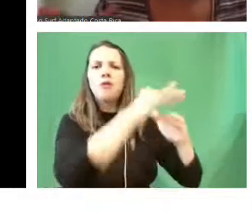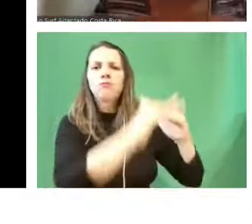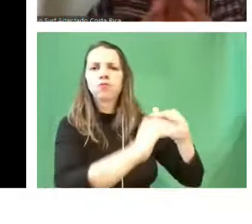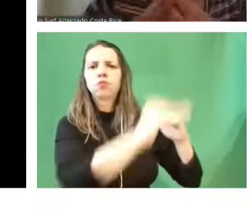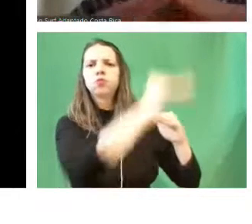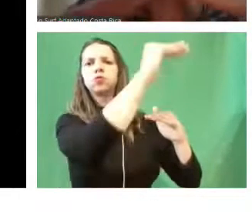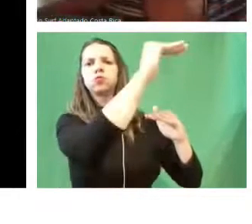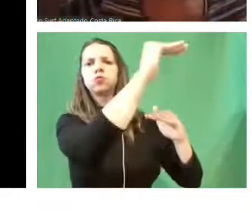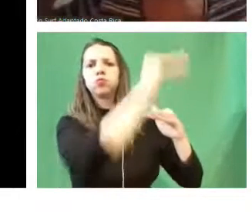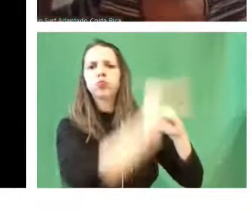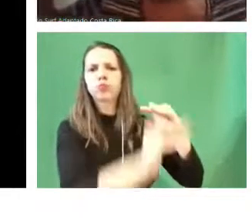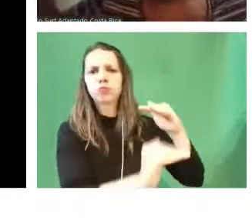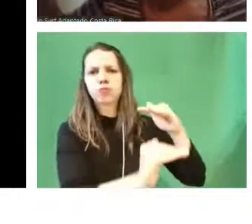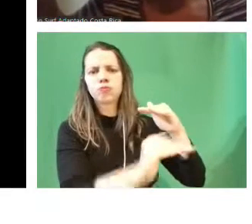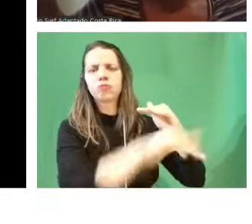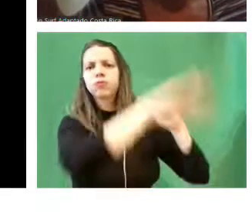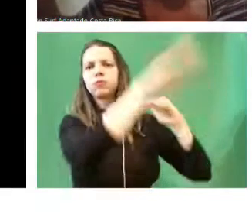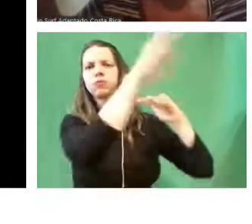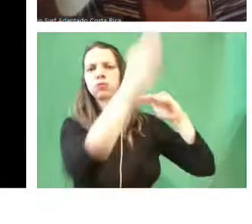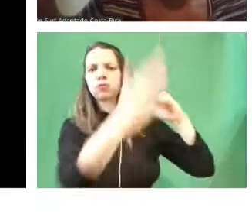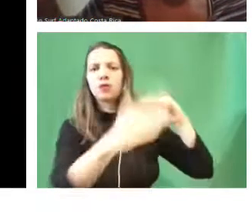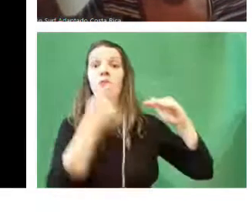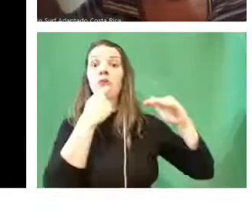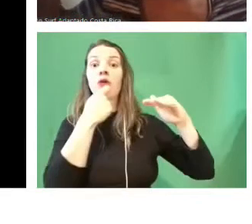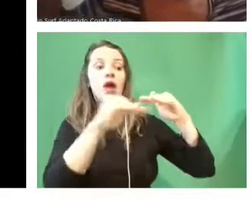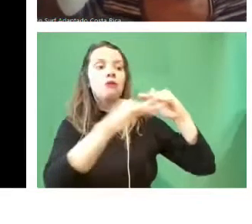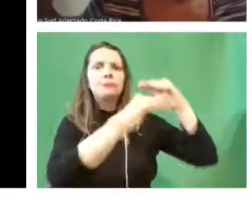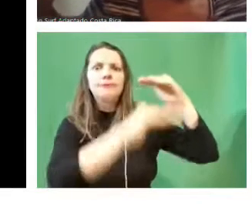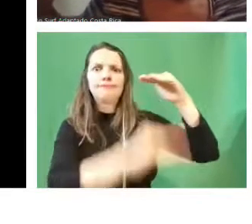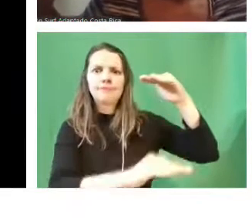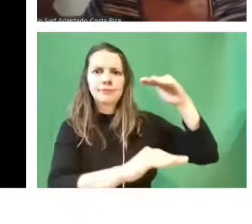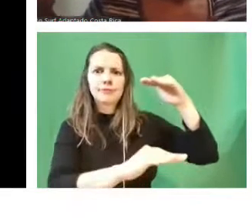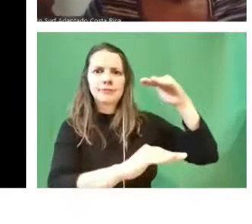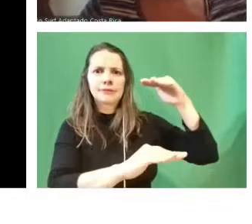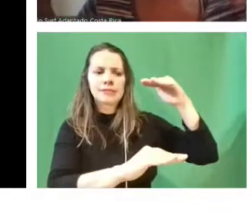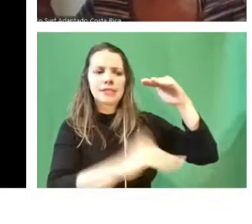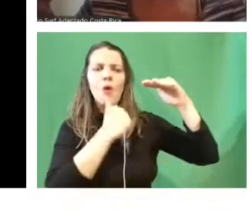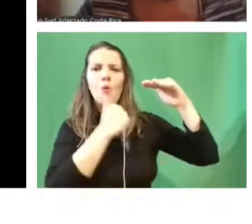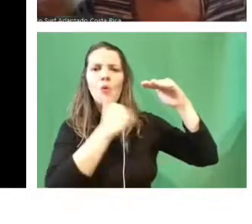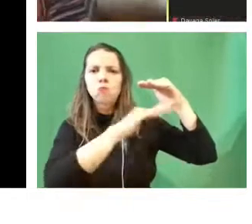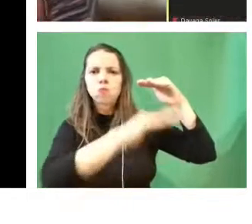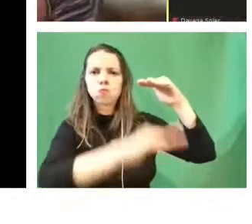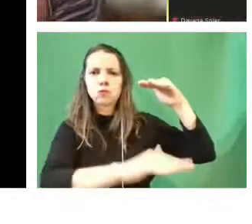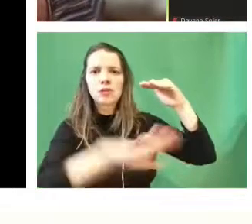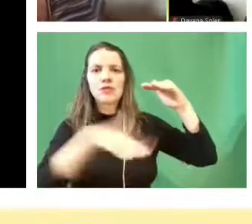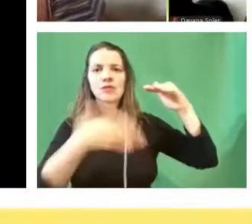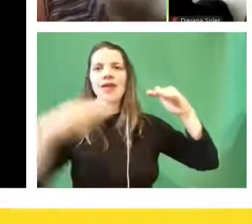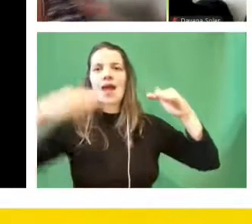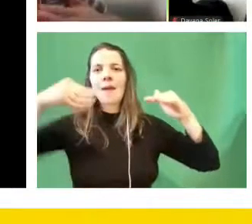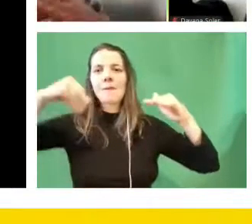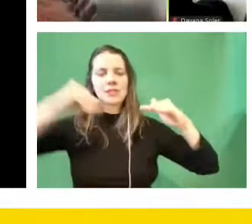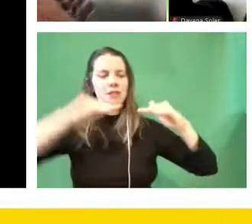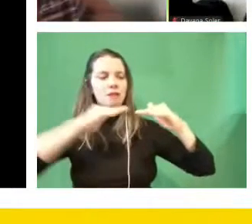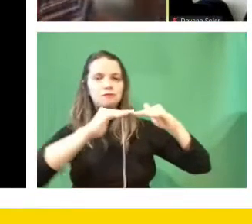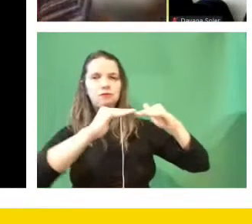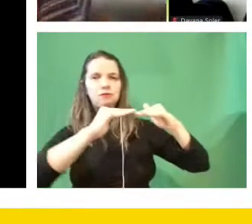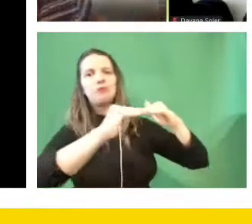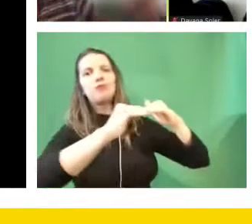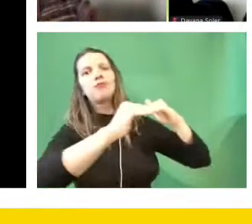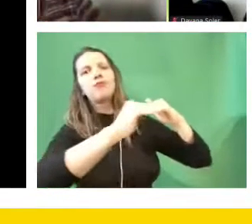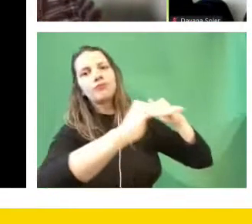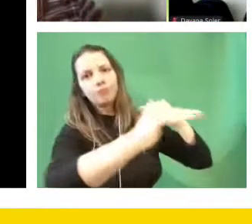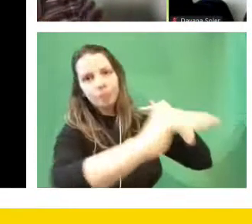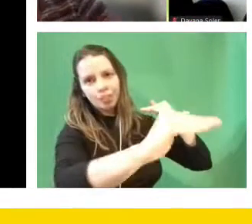Entonces, en marea baja tenemos un área de playa súper extensa donde tiene que haber una persona que esté colocando tramos de pasarela conforme la